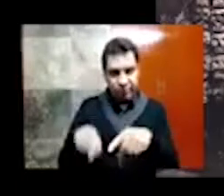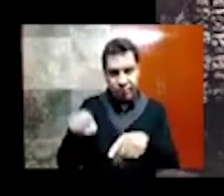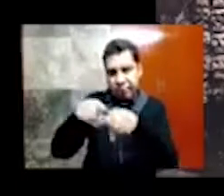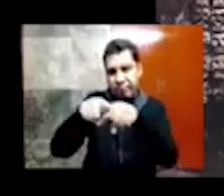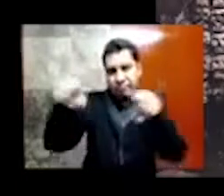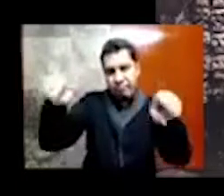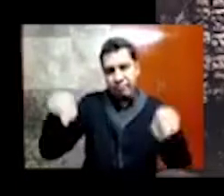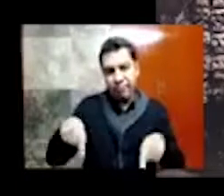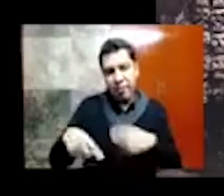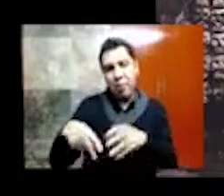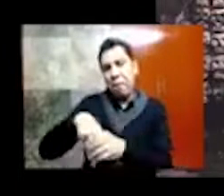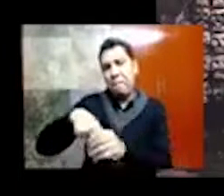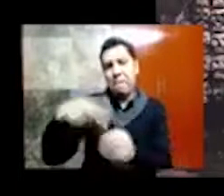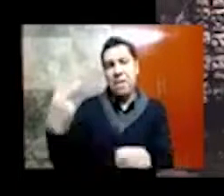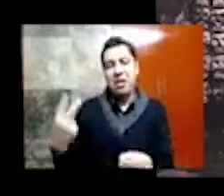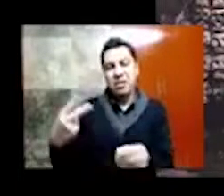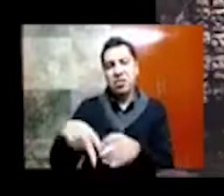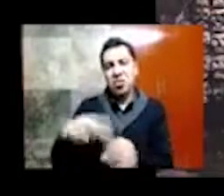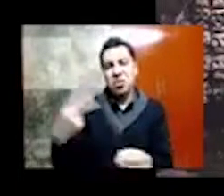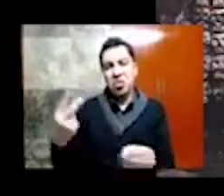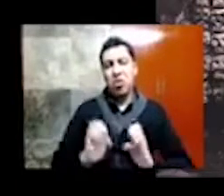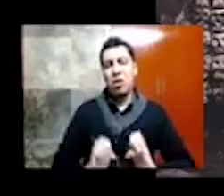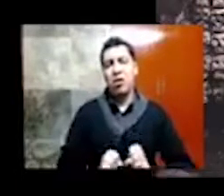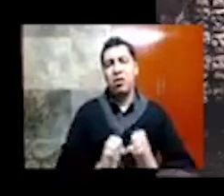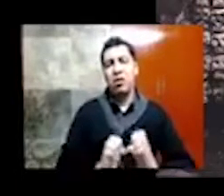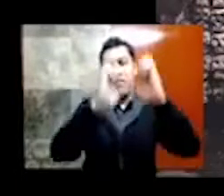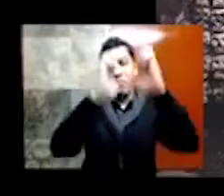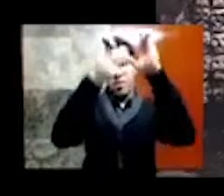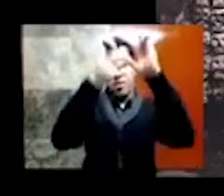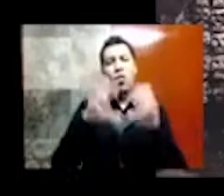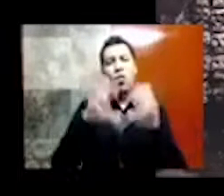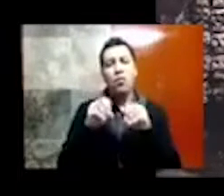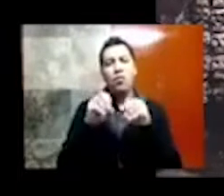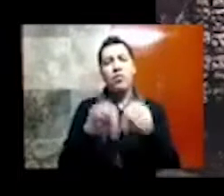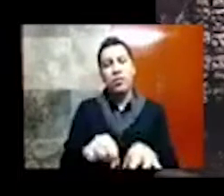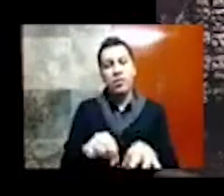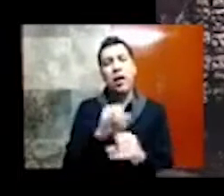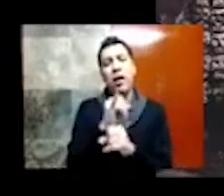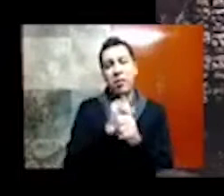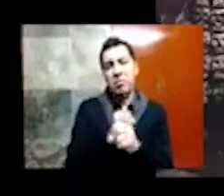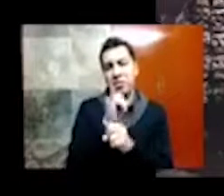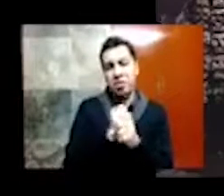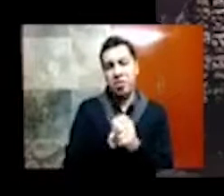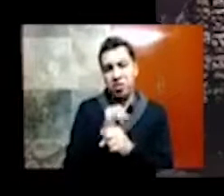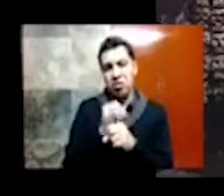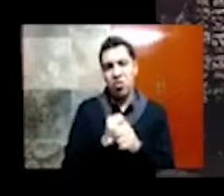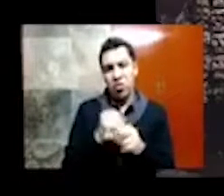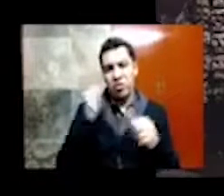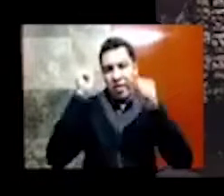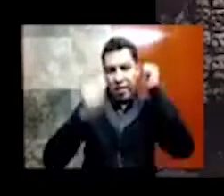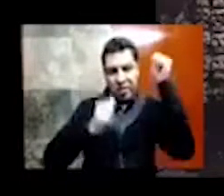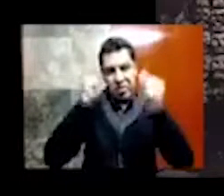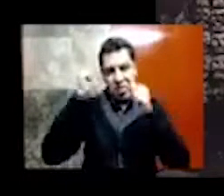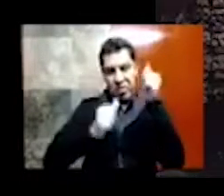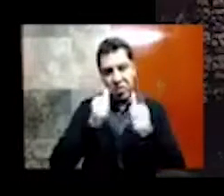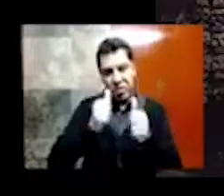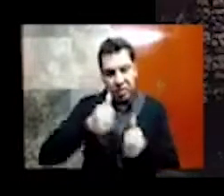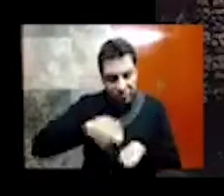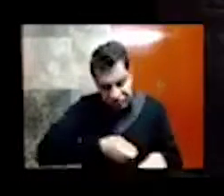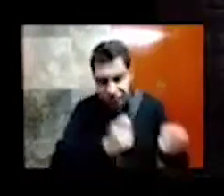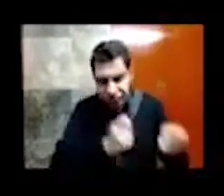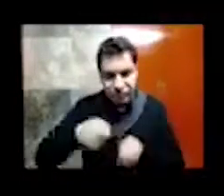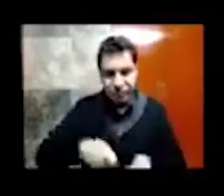vacío, colindante con los edificios de oficinas de investigación arqueológica. El Templo